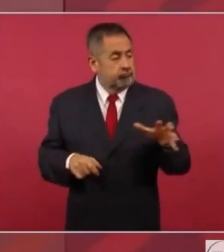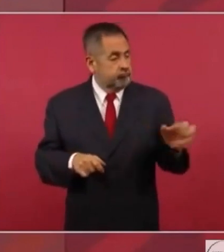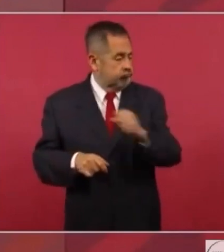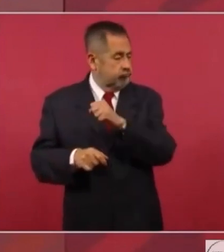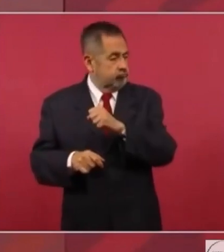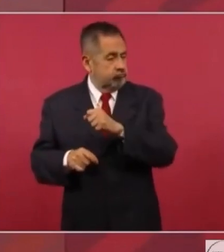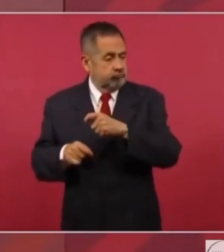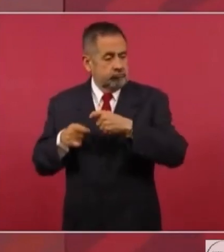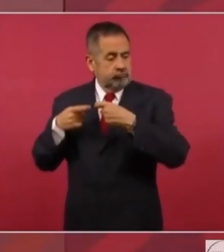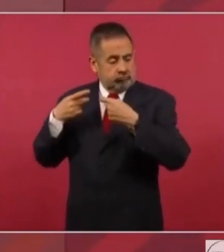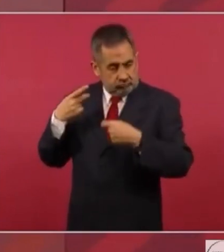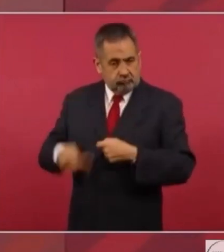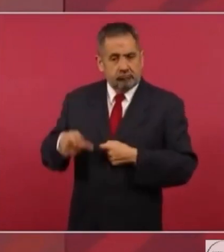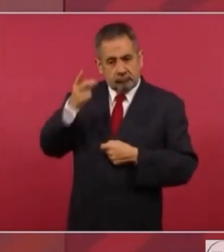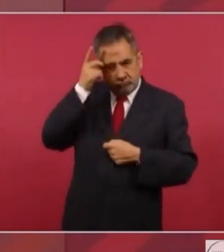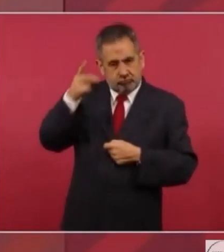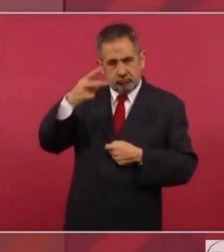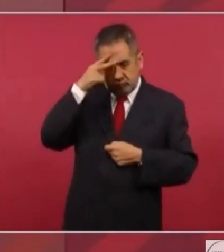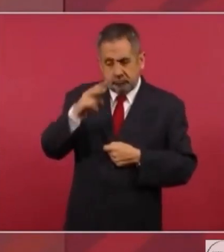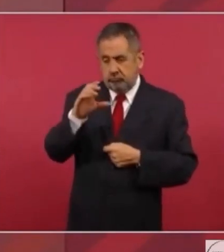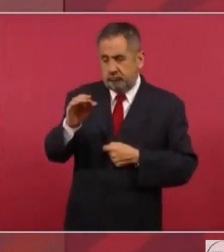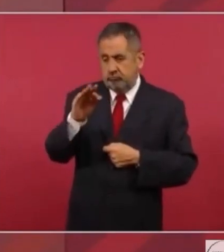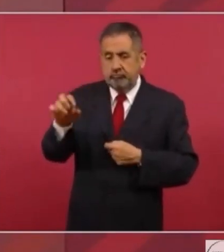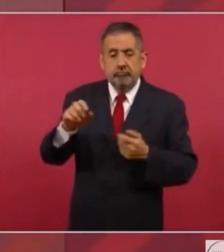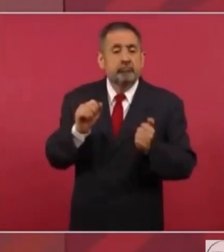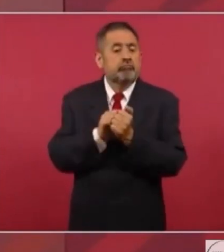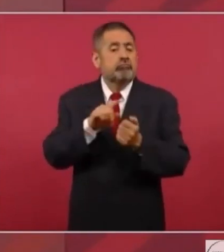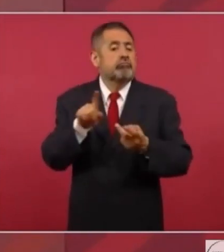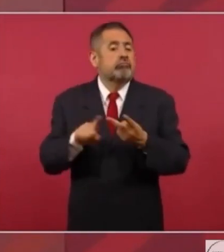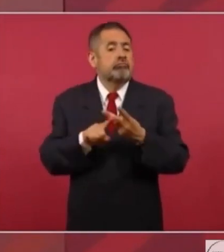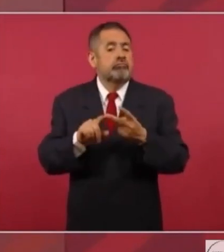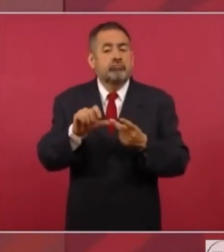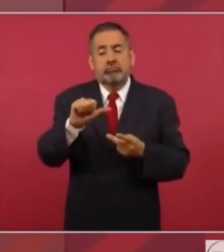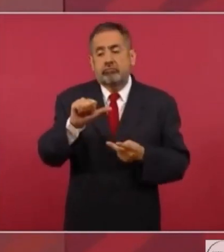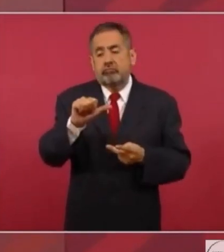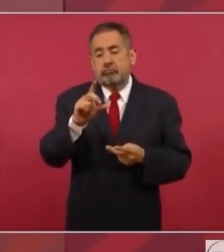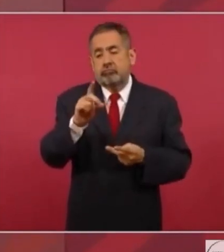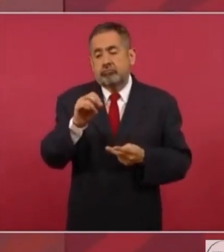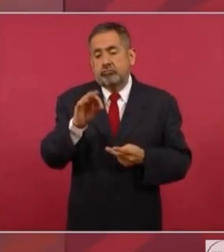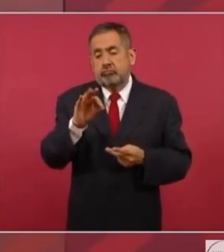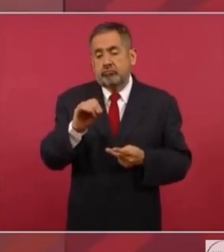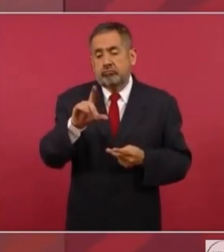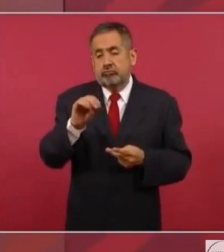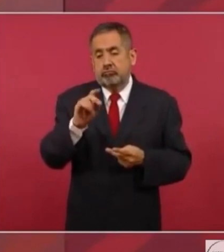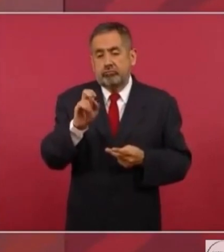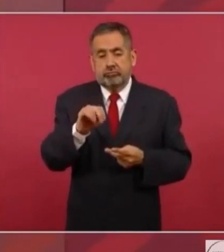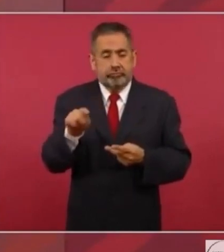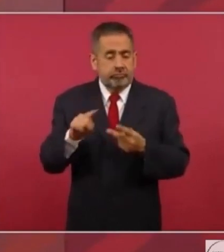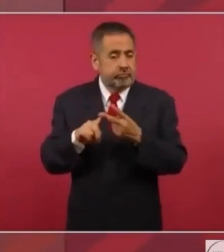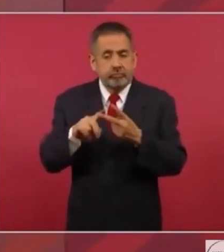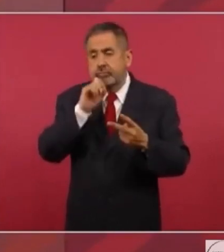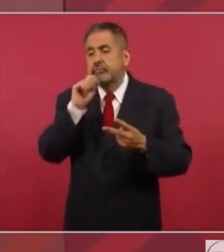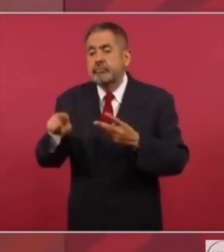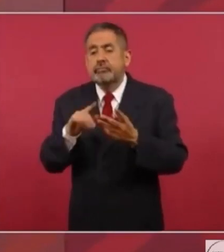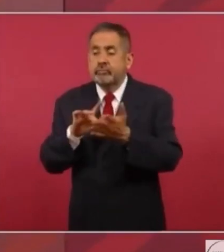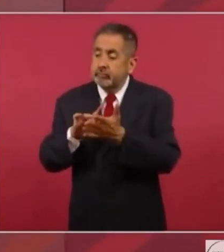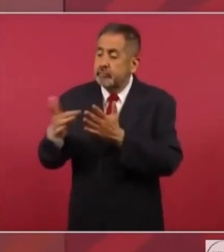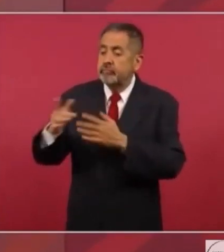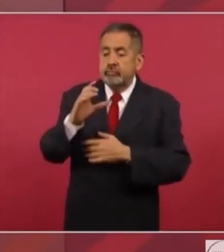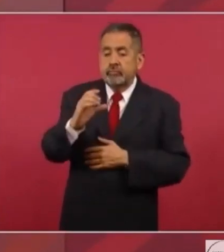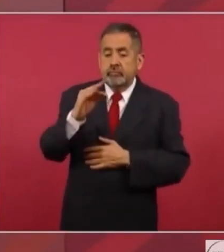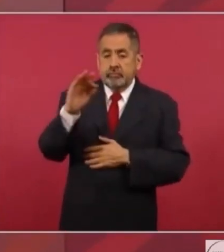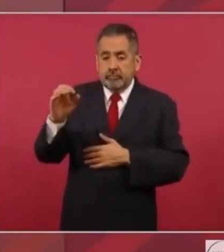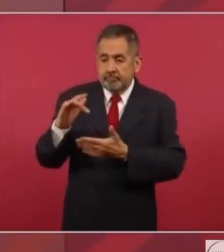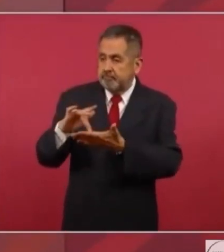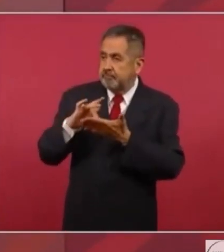industria eléctrica con el presidente Adolfo López Mateos, y que gracias a la Comisión Federal de Electricidad